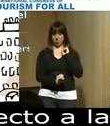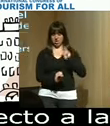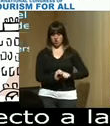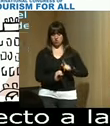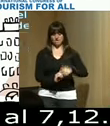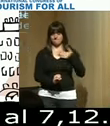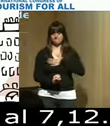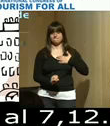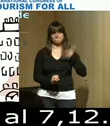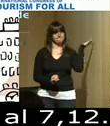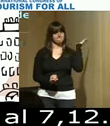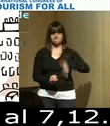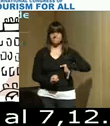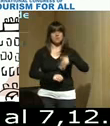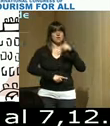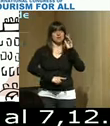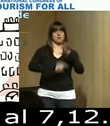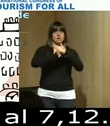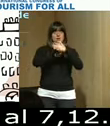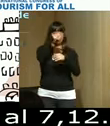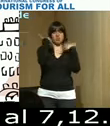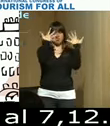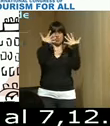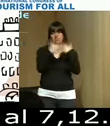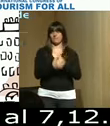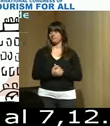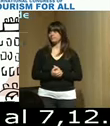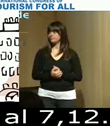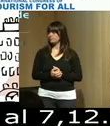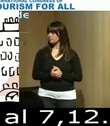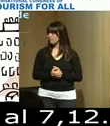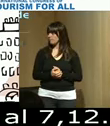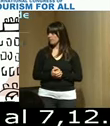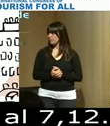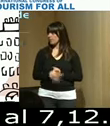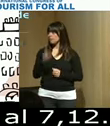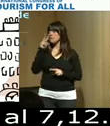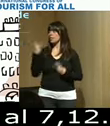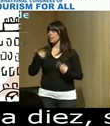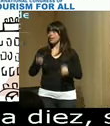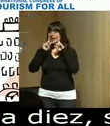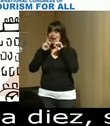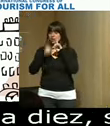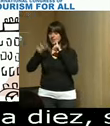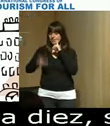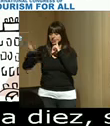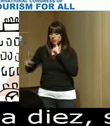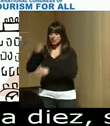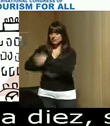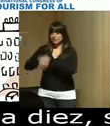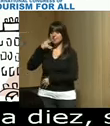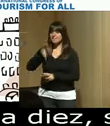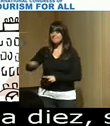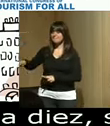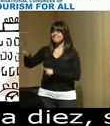más insatisfacción y siendo 10 el de máxima satisfacción. Por tanto, veríamos que aquí, en el caso de las personas con discapacidad, su nivel